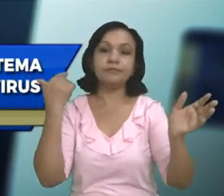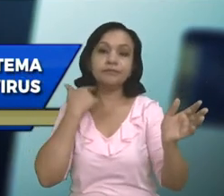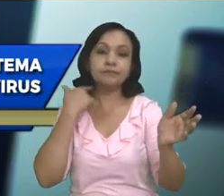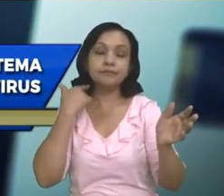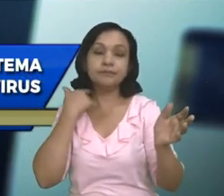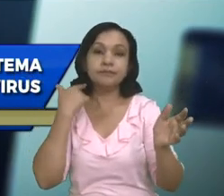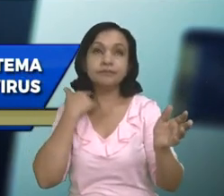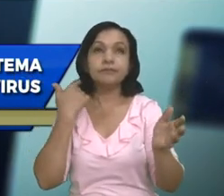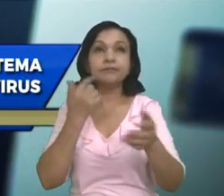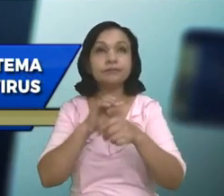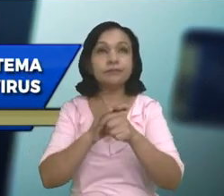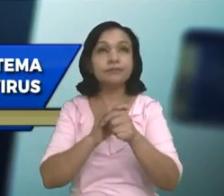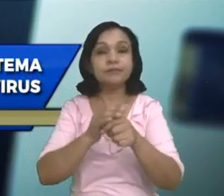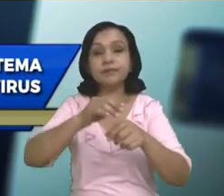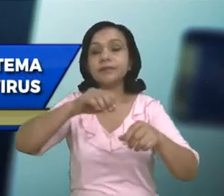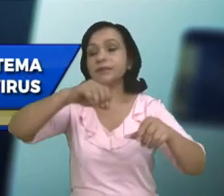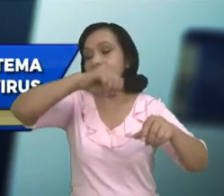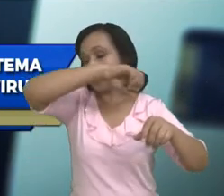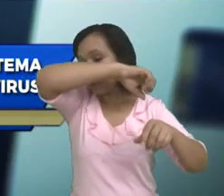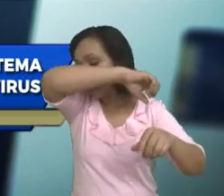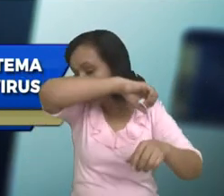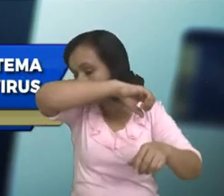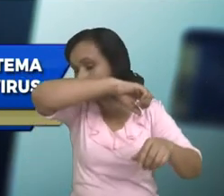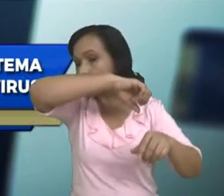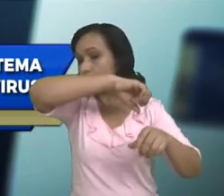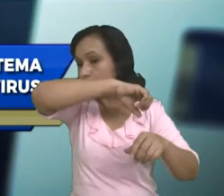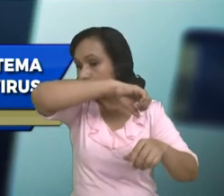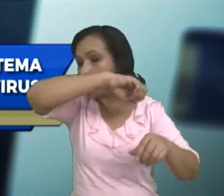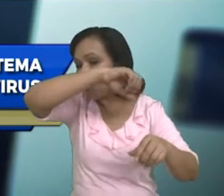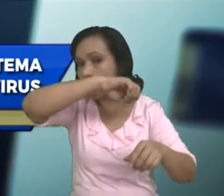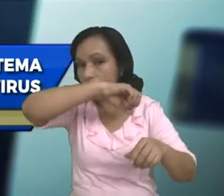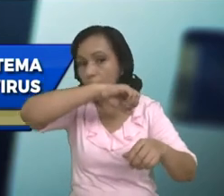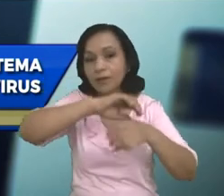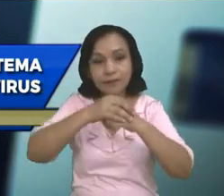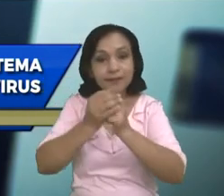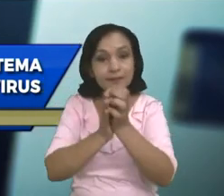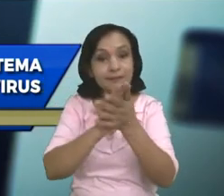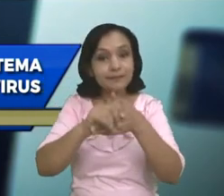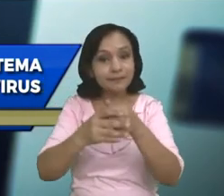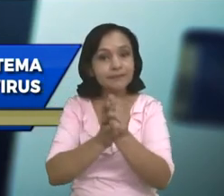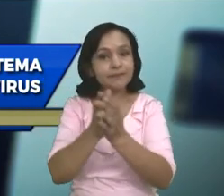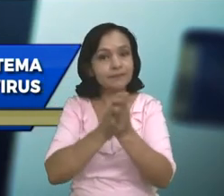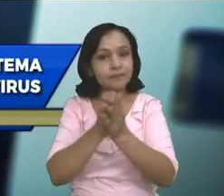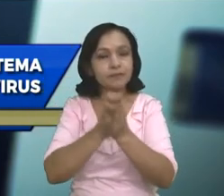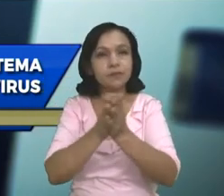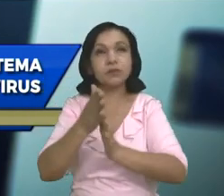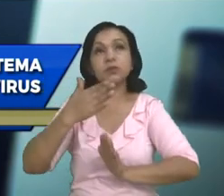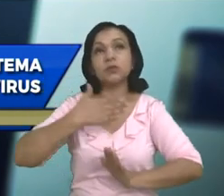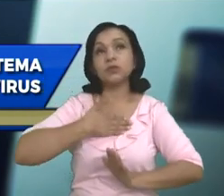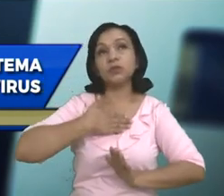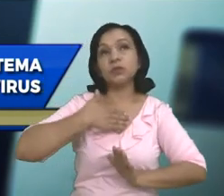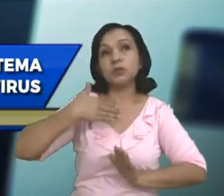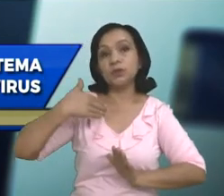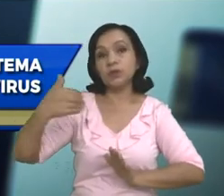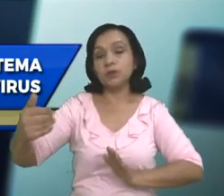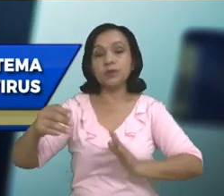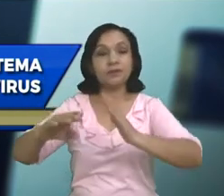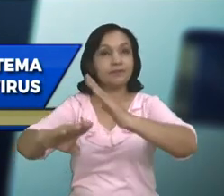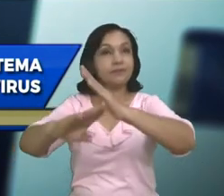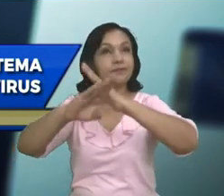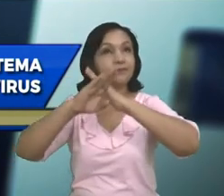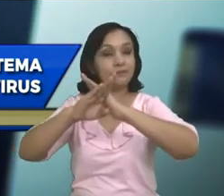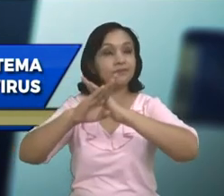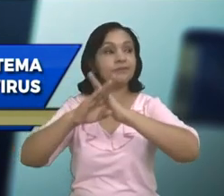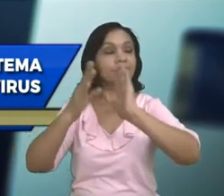combinó con el lado mano estornudos o en el ángulo interno y también me lavo la mano pues claro que yo voy a tener las probabilidades son